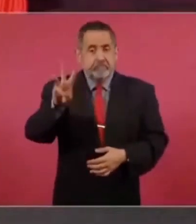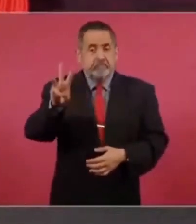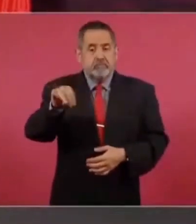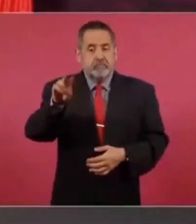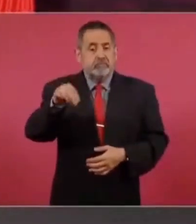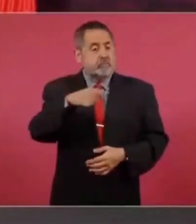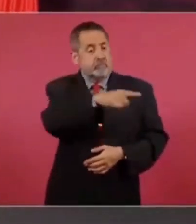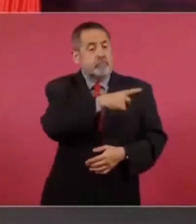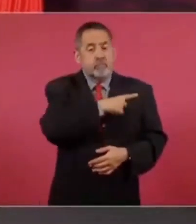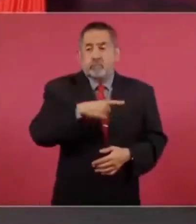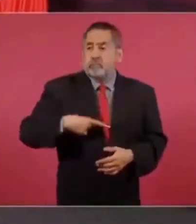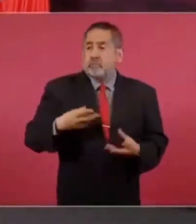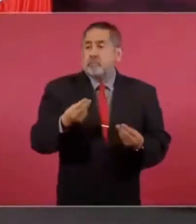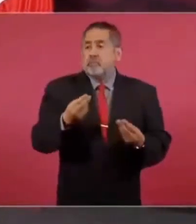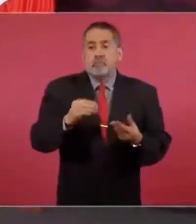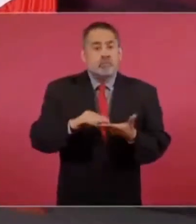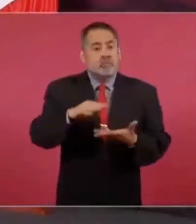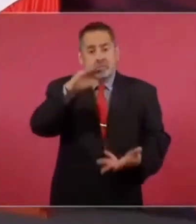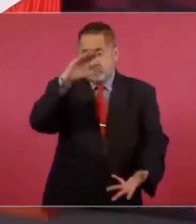debían